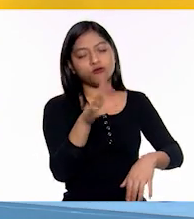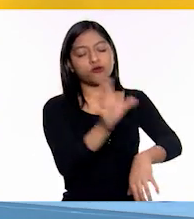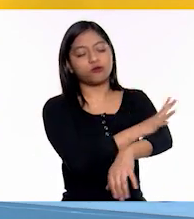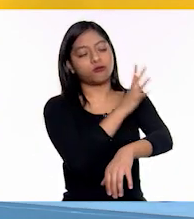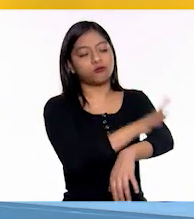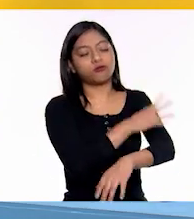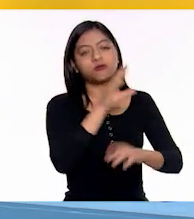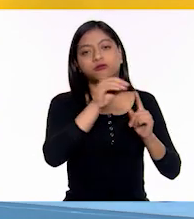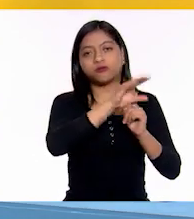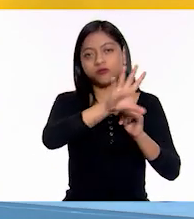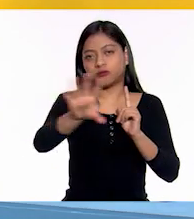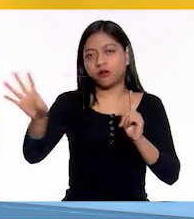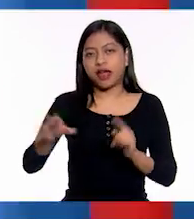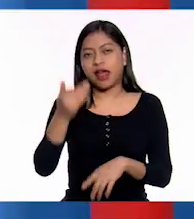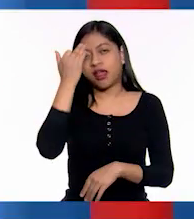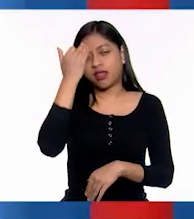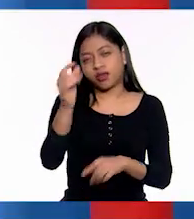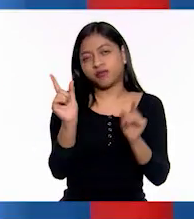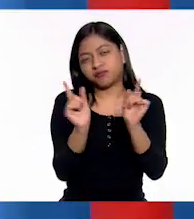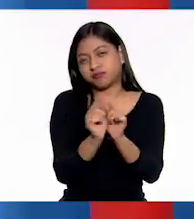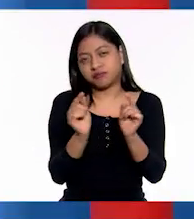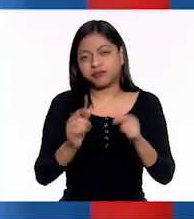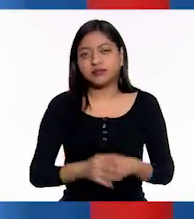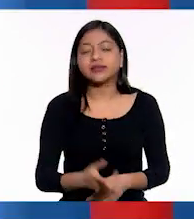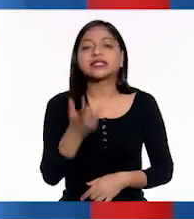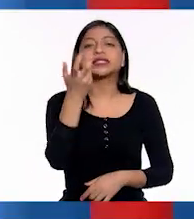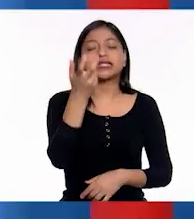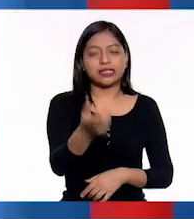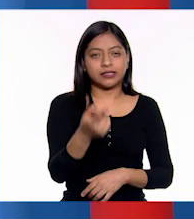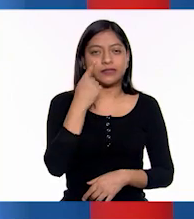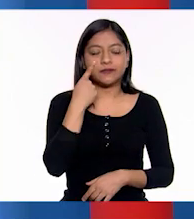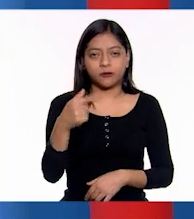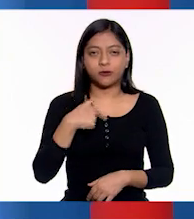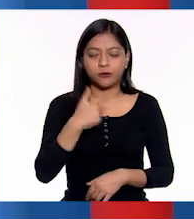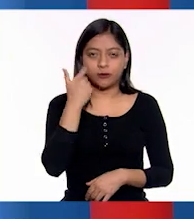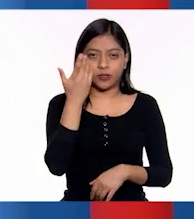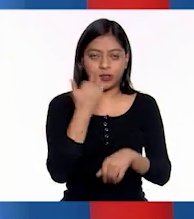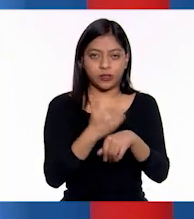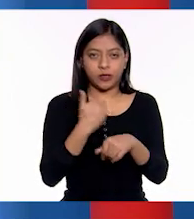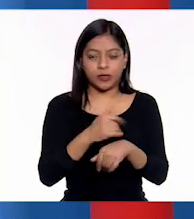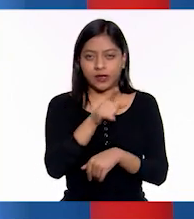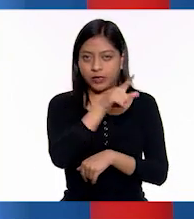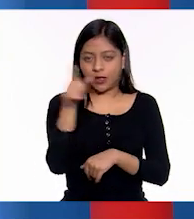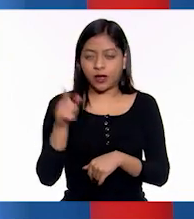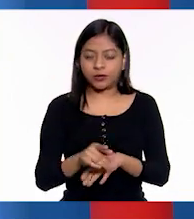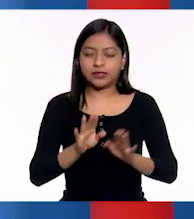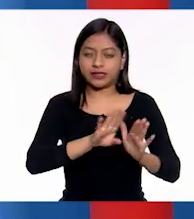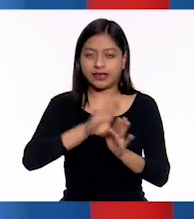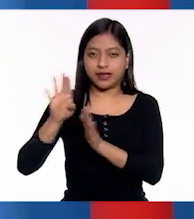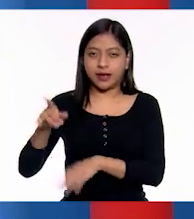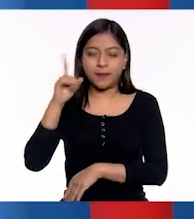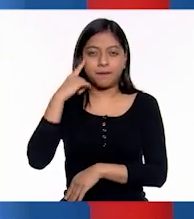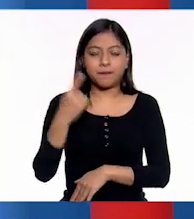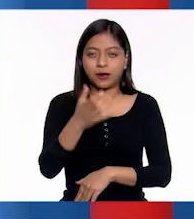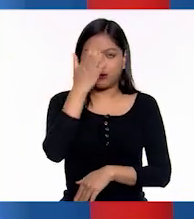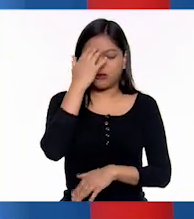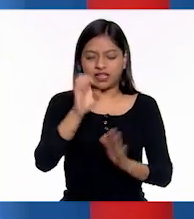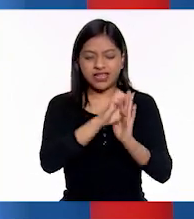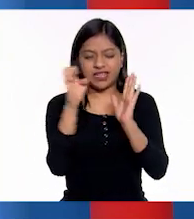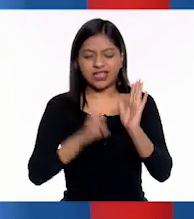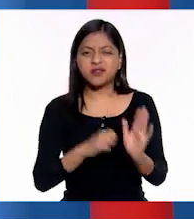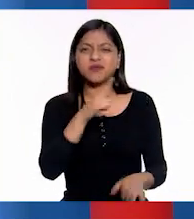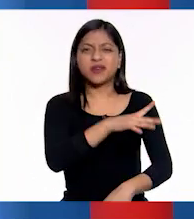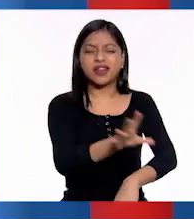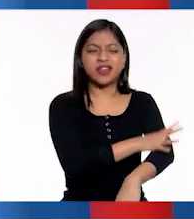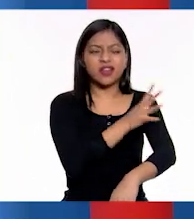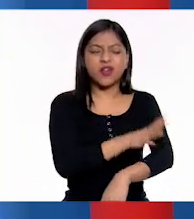se usan por un breve tiempo. Exactamente. Ahora quiero que hagamos una pausa para conocer un ejemplo de cómo se utiliza la energía